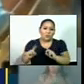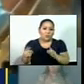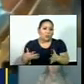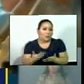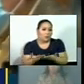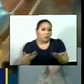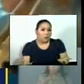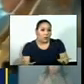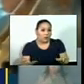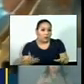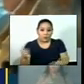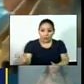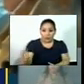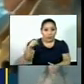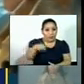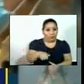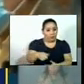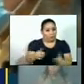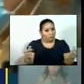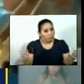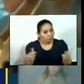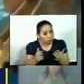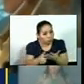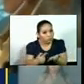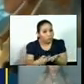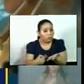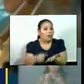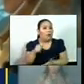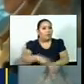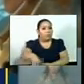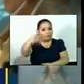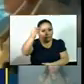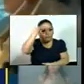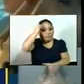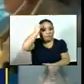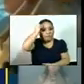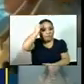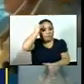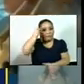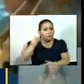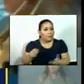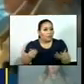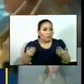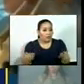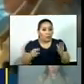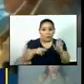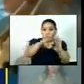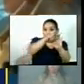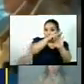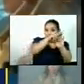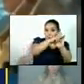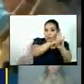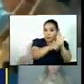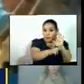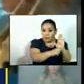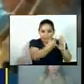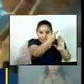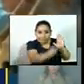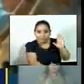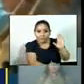sumo para que cuando nos reuniésemos, lo tomas en cuenta en la normativa que